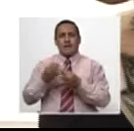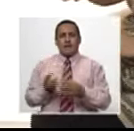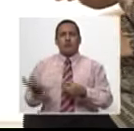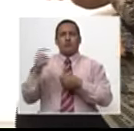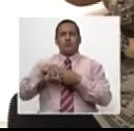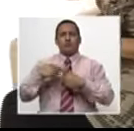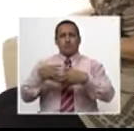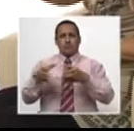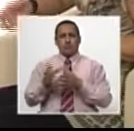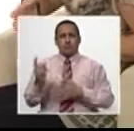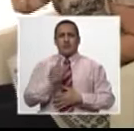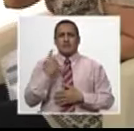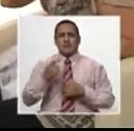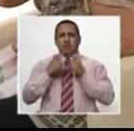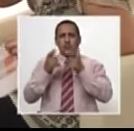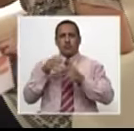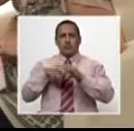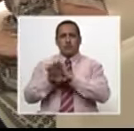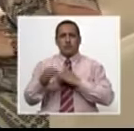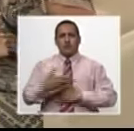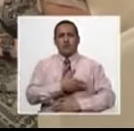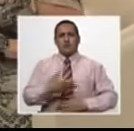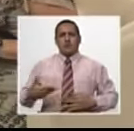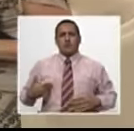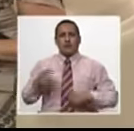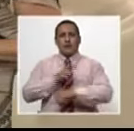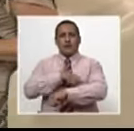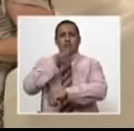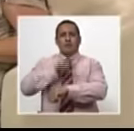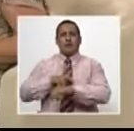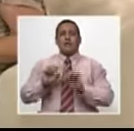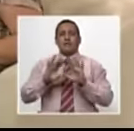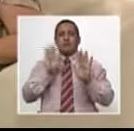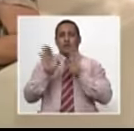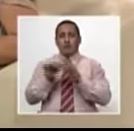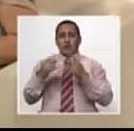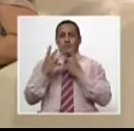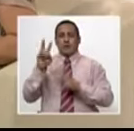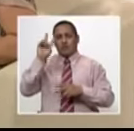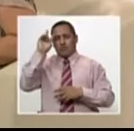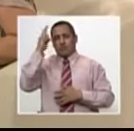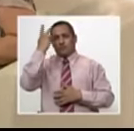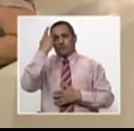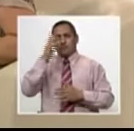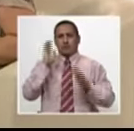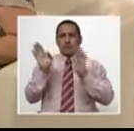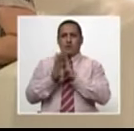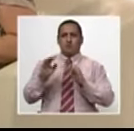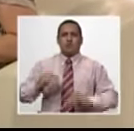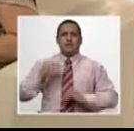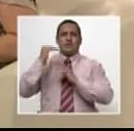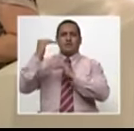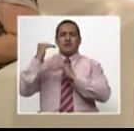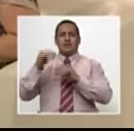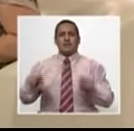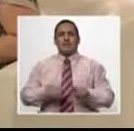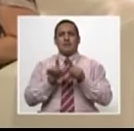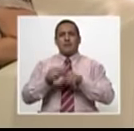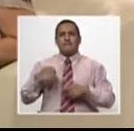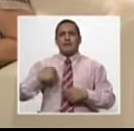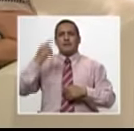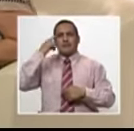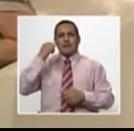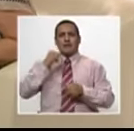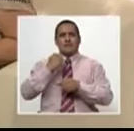incluir estos organismos de control dentro de los gobiernos regionales, digamos, les pueda haber confundido un poco las jerarquías y al pensar que